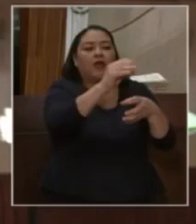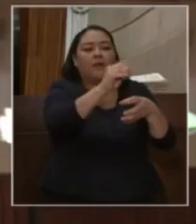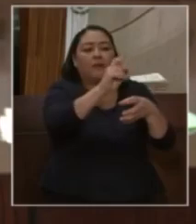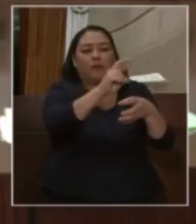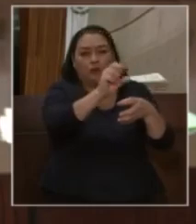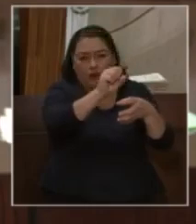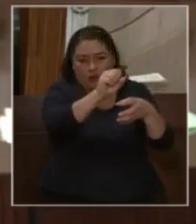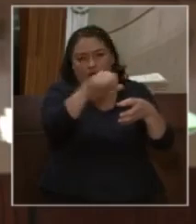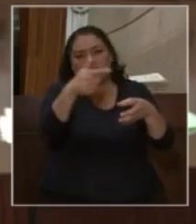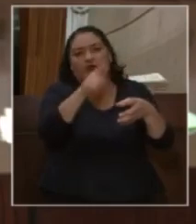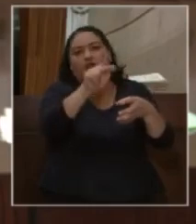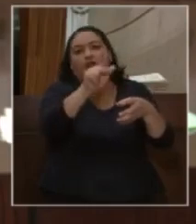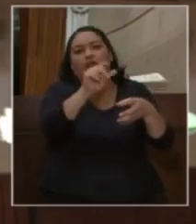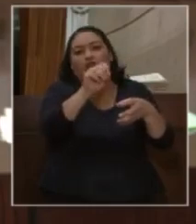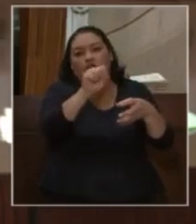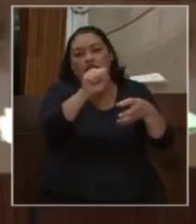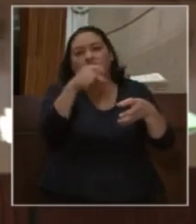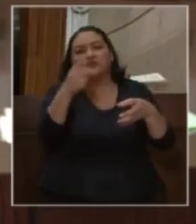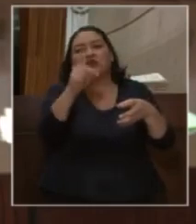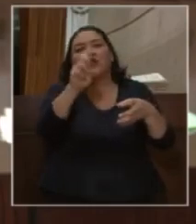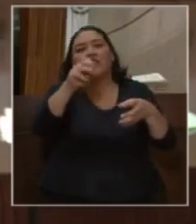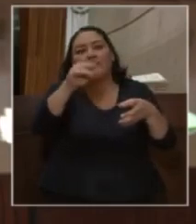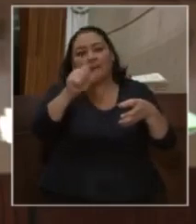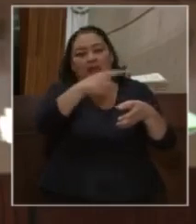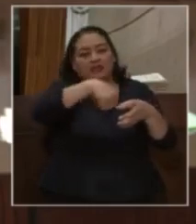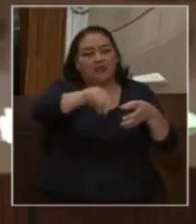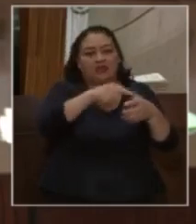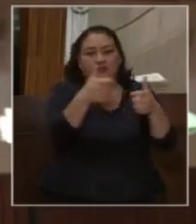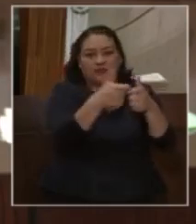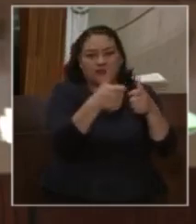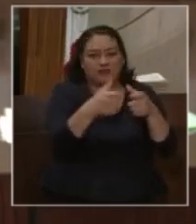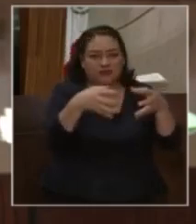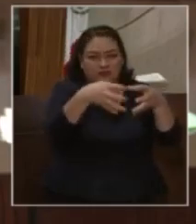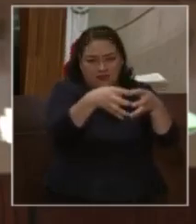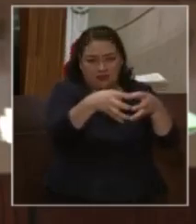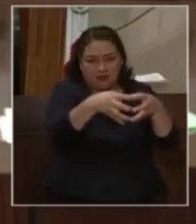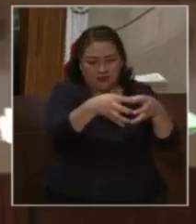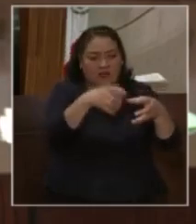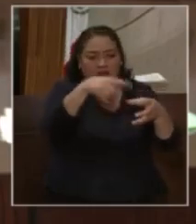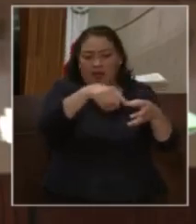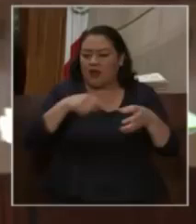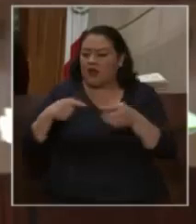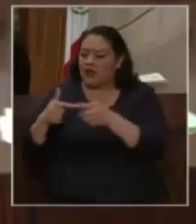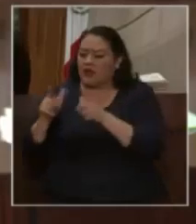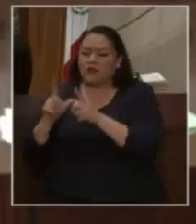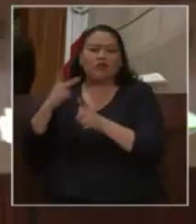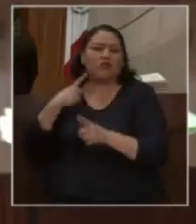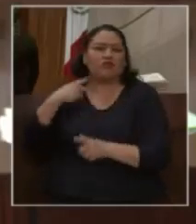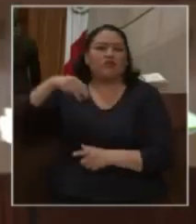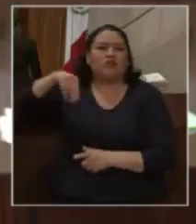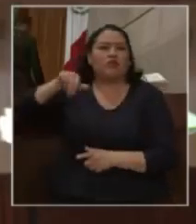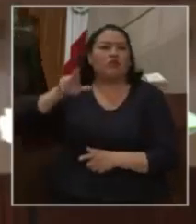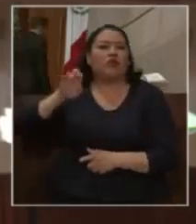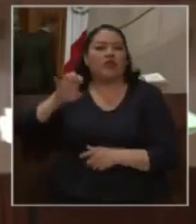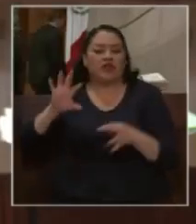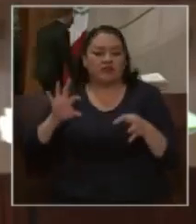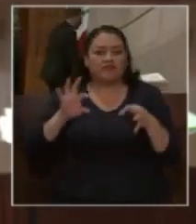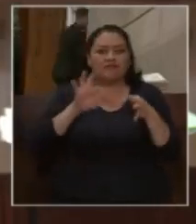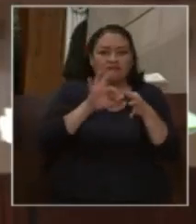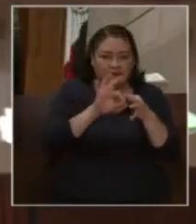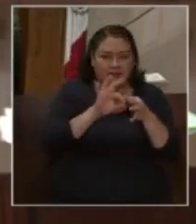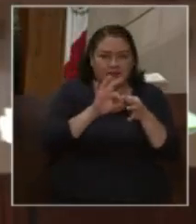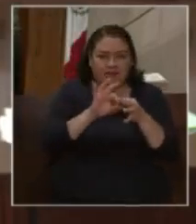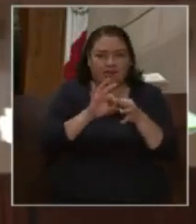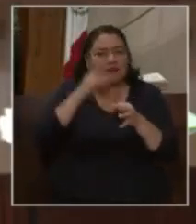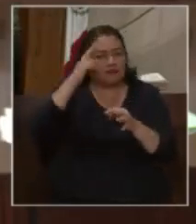se involucra el partido Morena, y que ha tenido